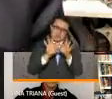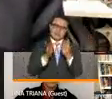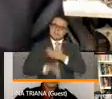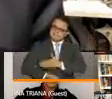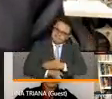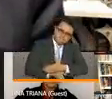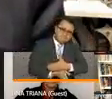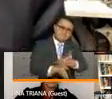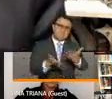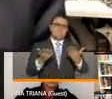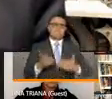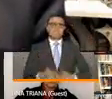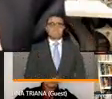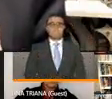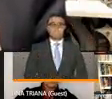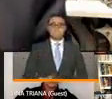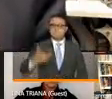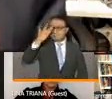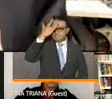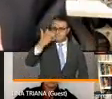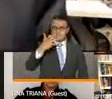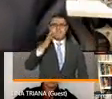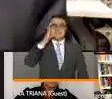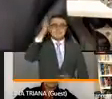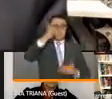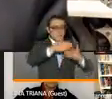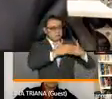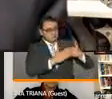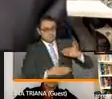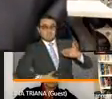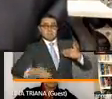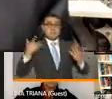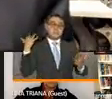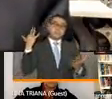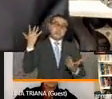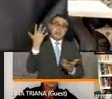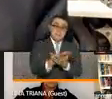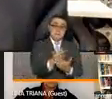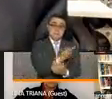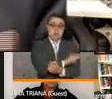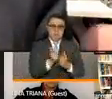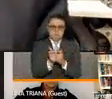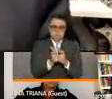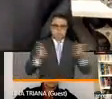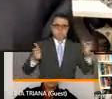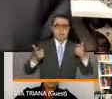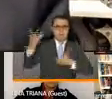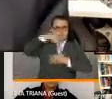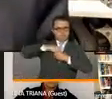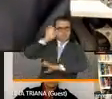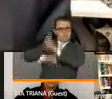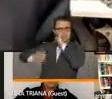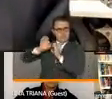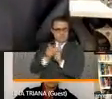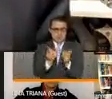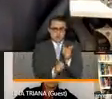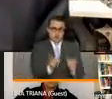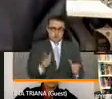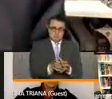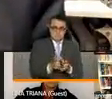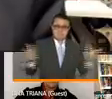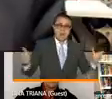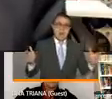porque desafortunadamente va a tomar tiempo hasta que la vacuna produzca ese efecto en la población. La